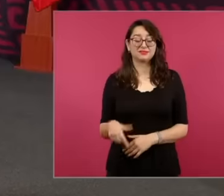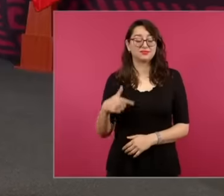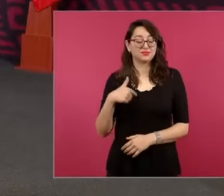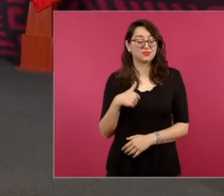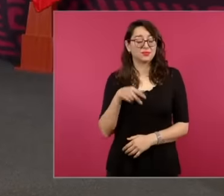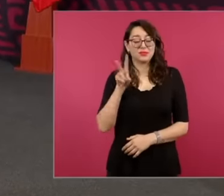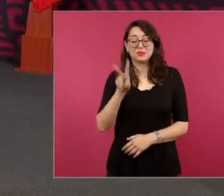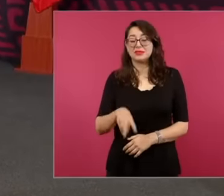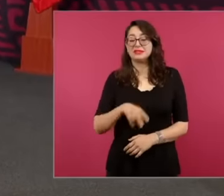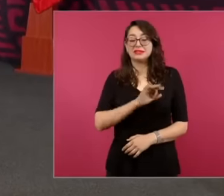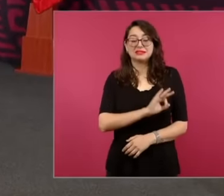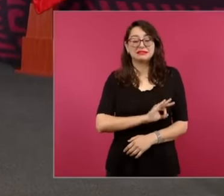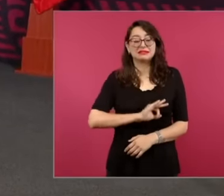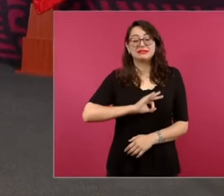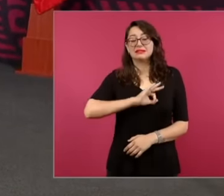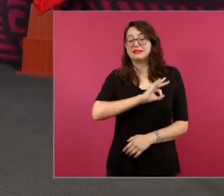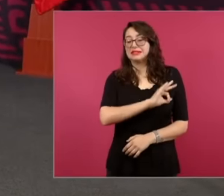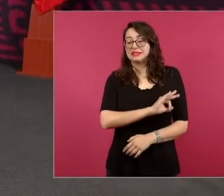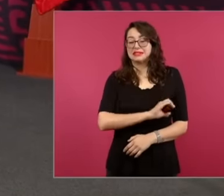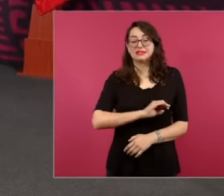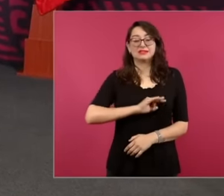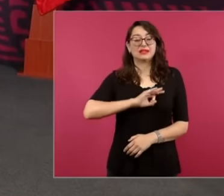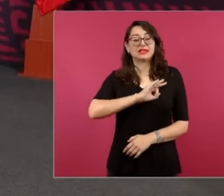Feliz, cuando vi